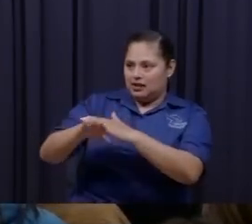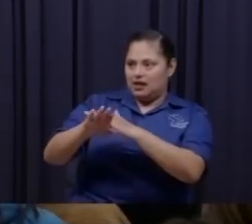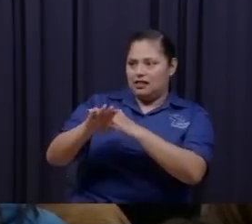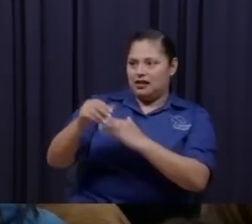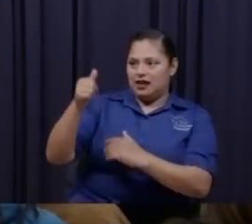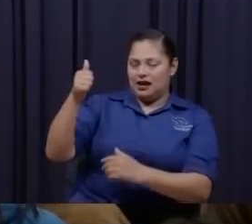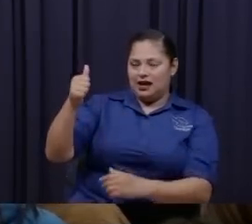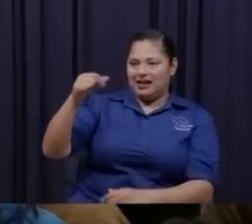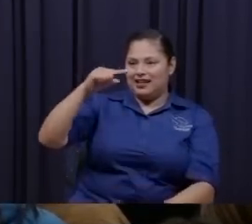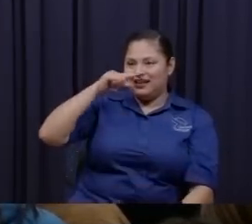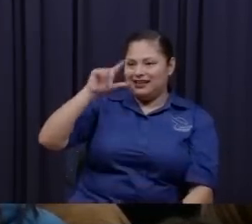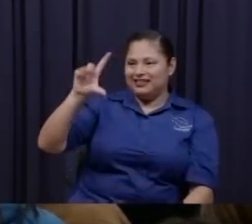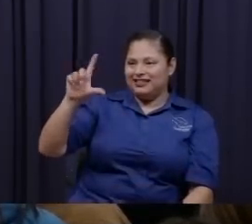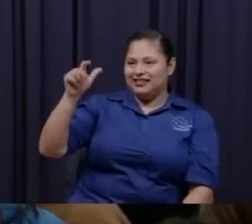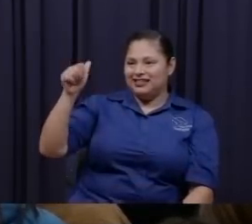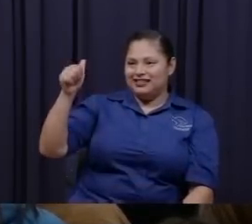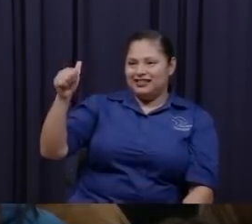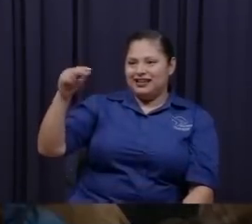Atlántida